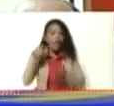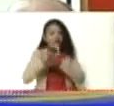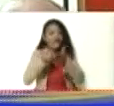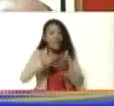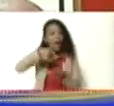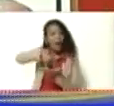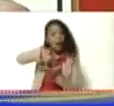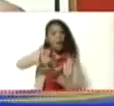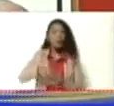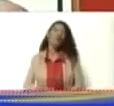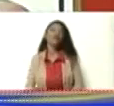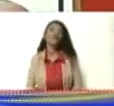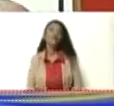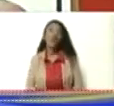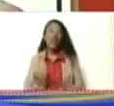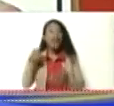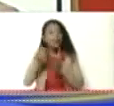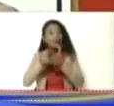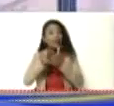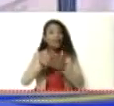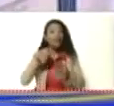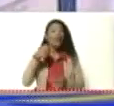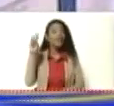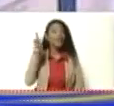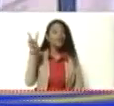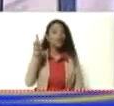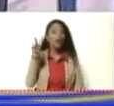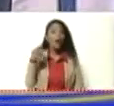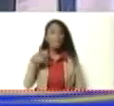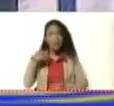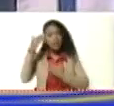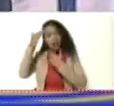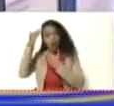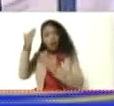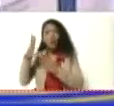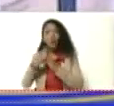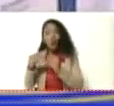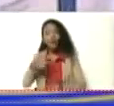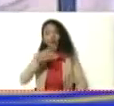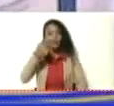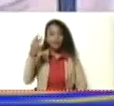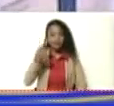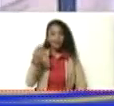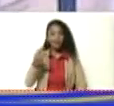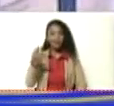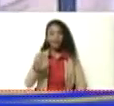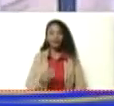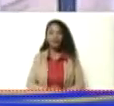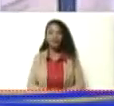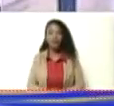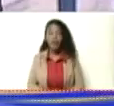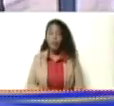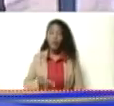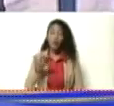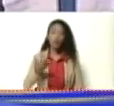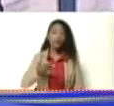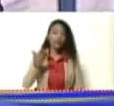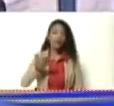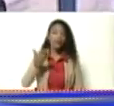Carabobo, las batallas de Venezuela. Bueno, mi saludo a todos, verdaderamente muy